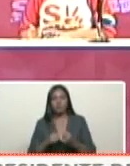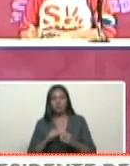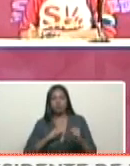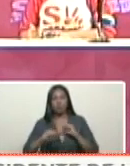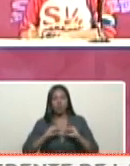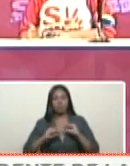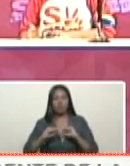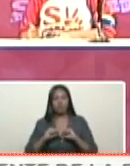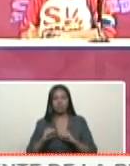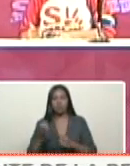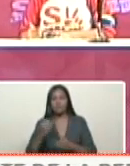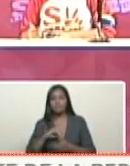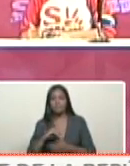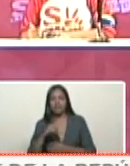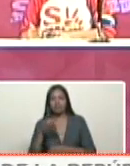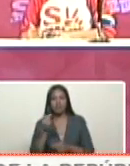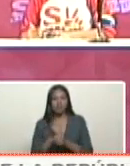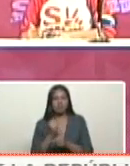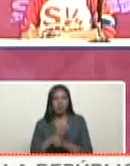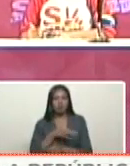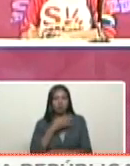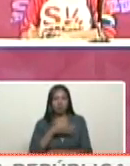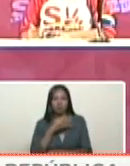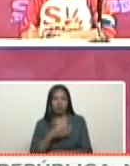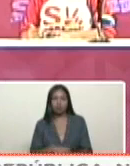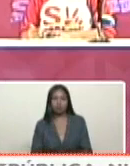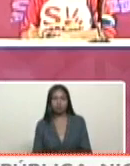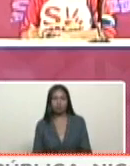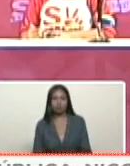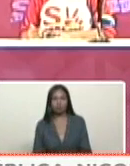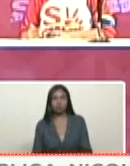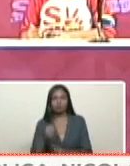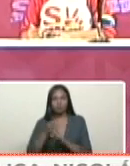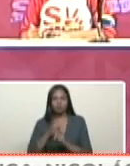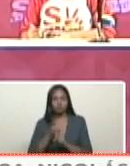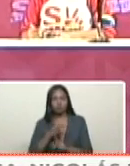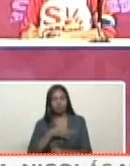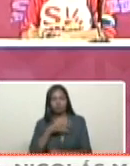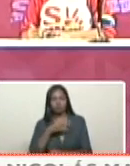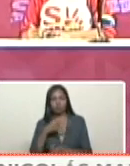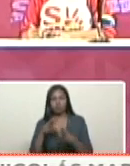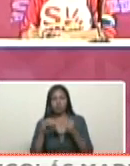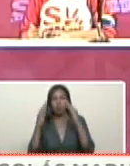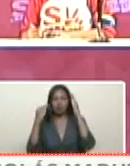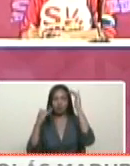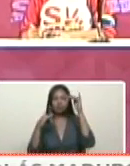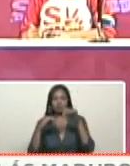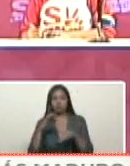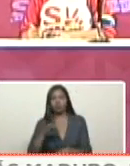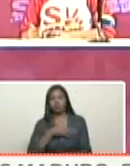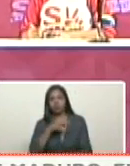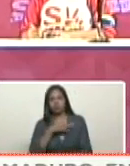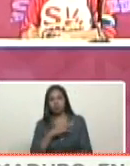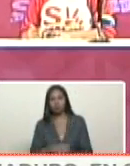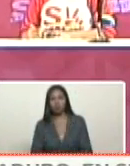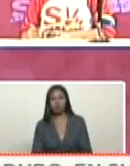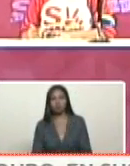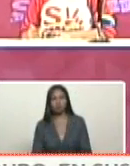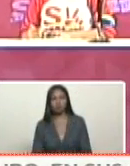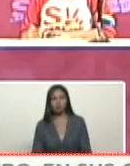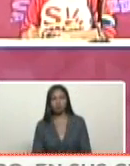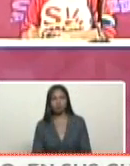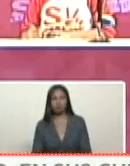movimiento de trabajo social, de lucha social, de atención social.